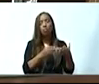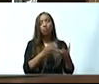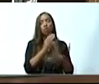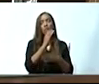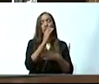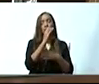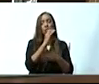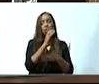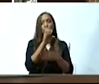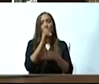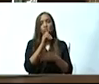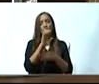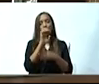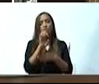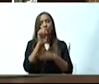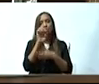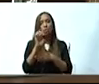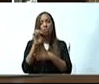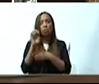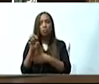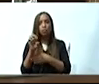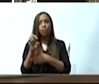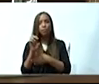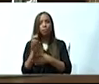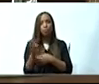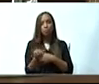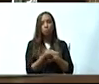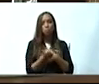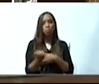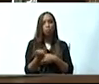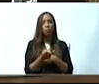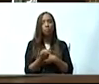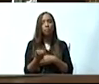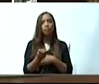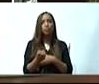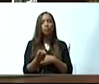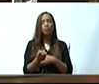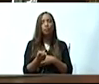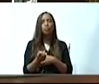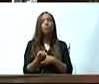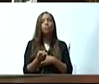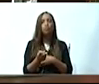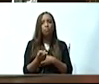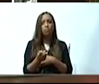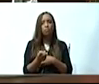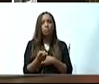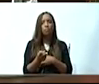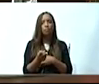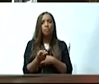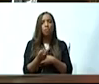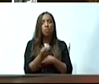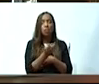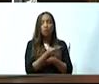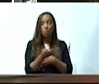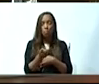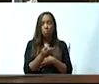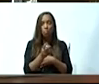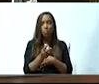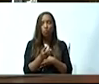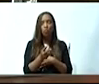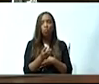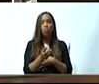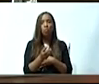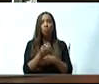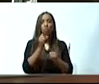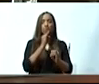dijo Pedro Martínez, es un negocio entre entidades del Estado Dominicano. En ese sentido, someto a